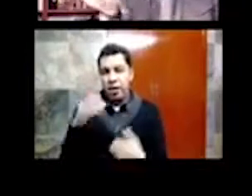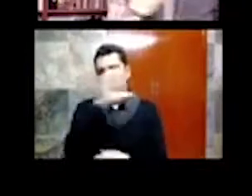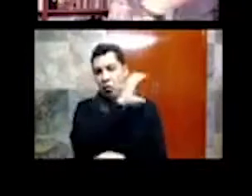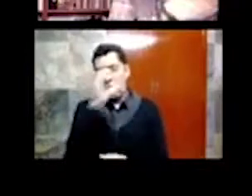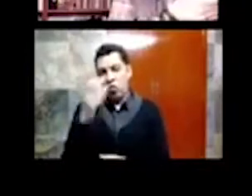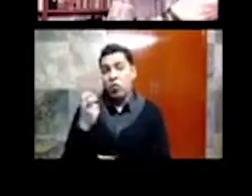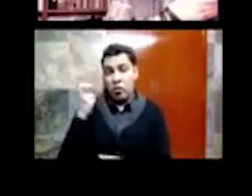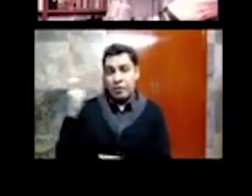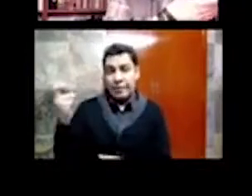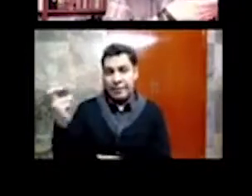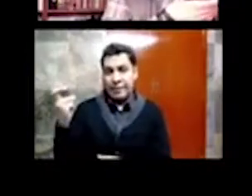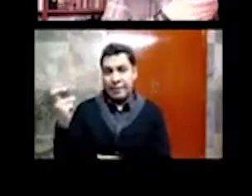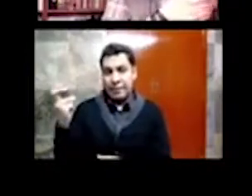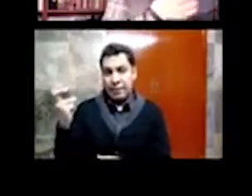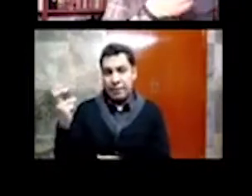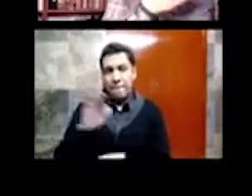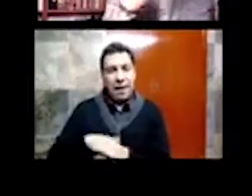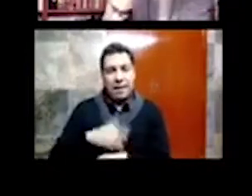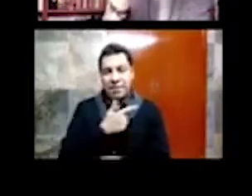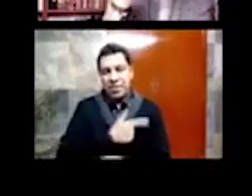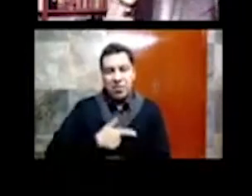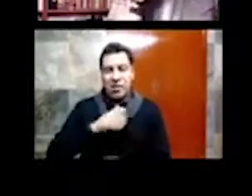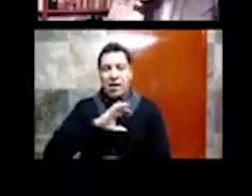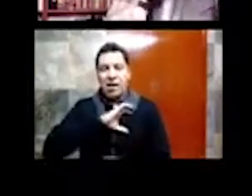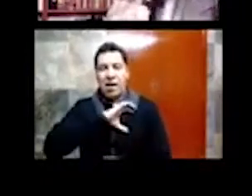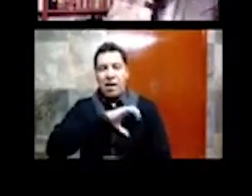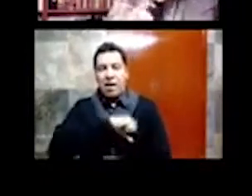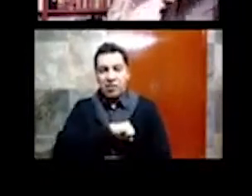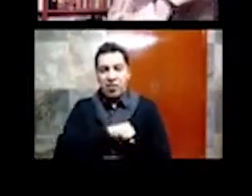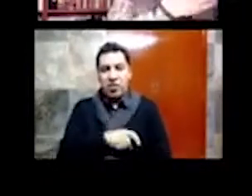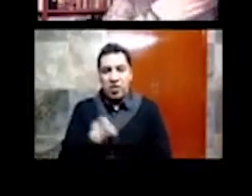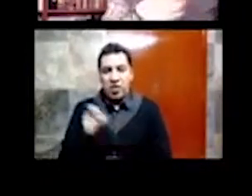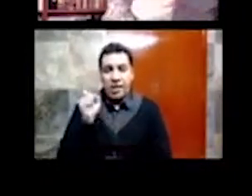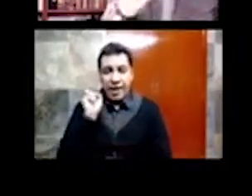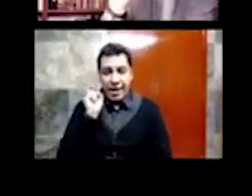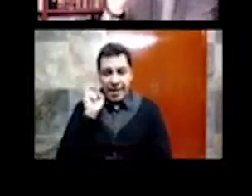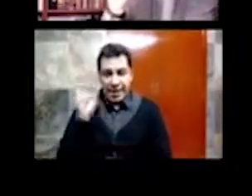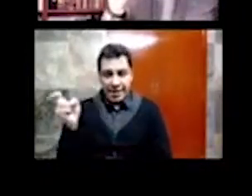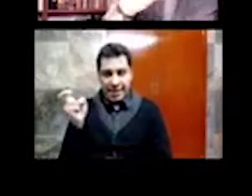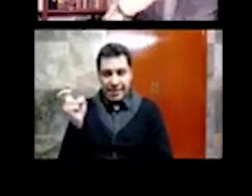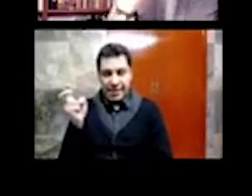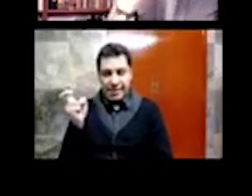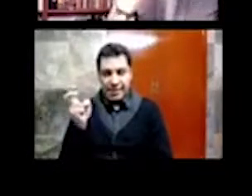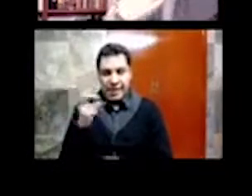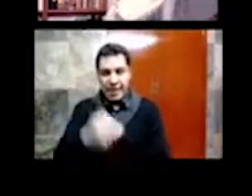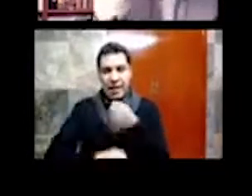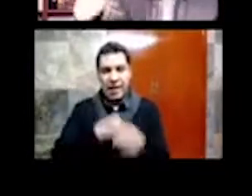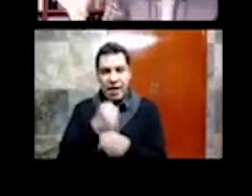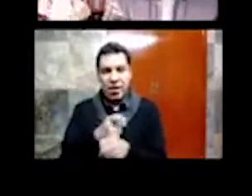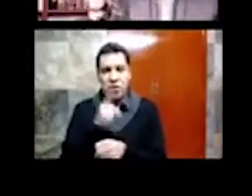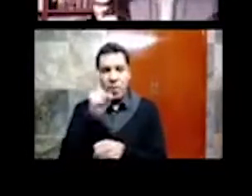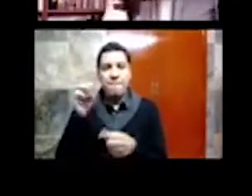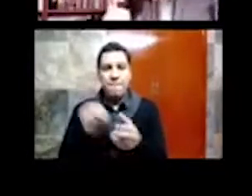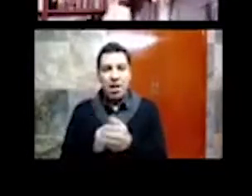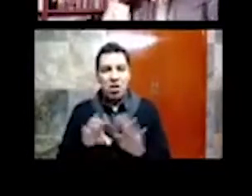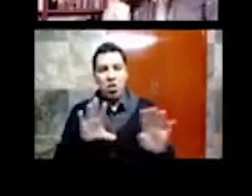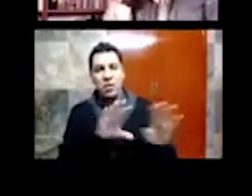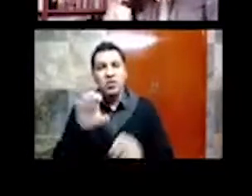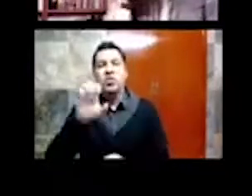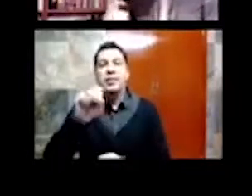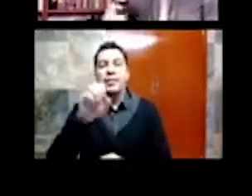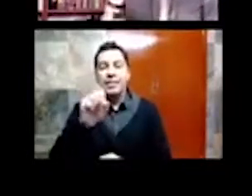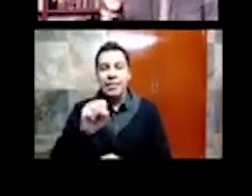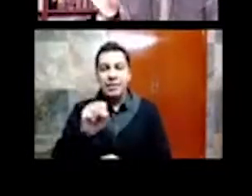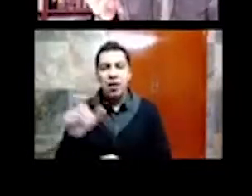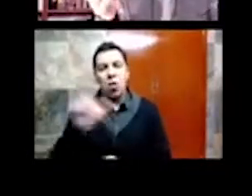Susana que era la que más le gustaba. Sé que es el Marquina de los 60s. Es el Marquina cuando escribe el libro del Templo Mayor. Es